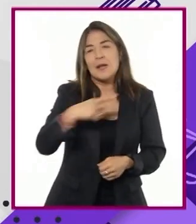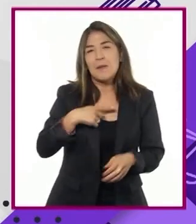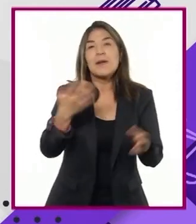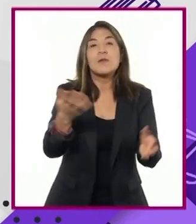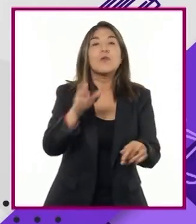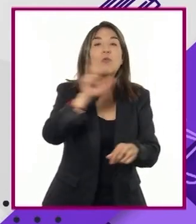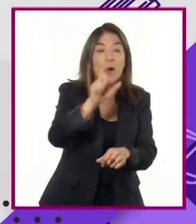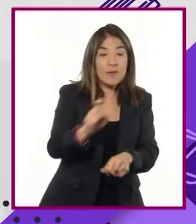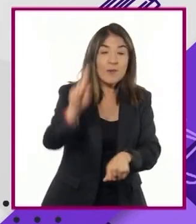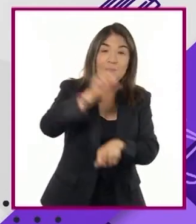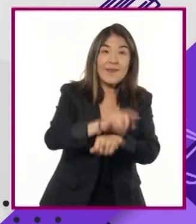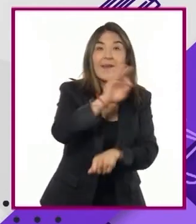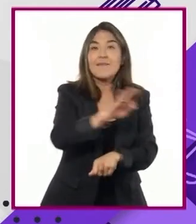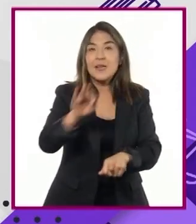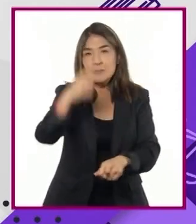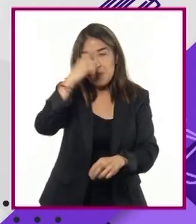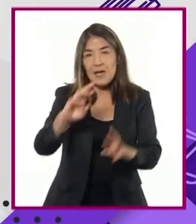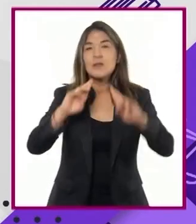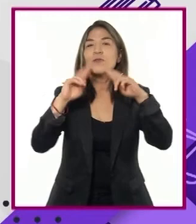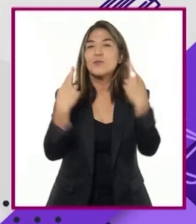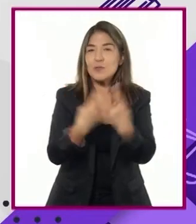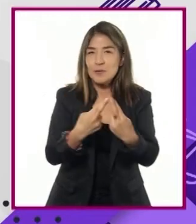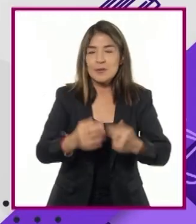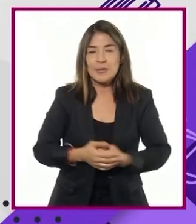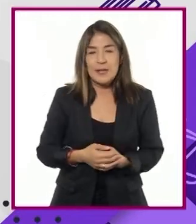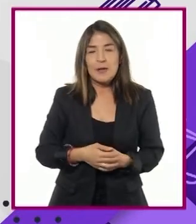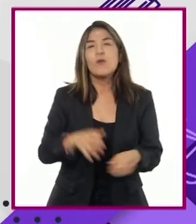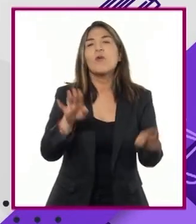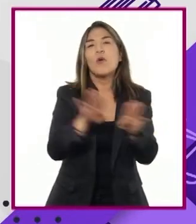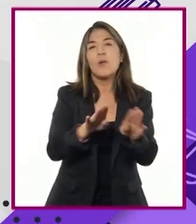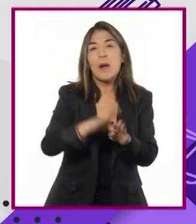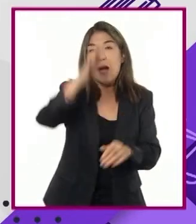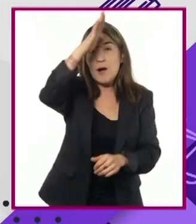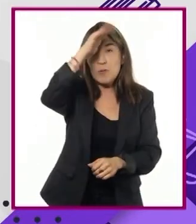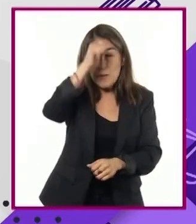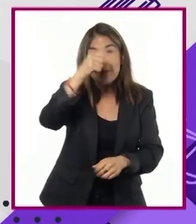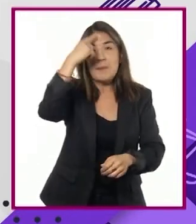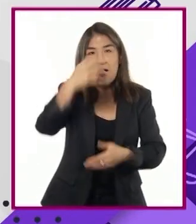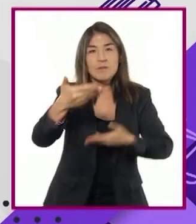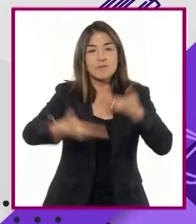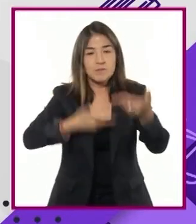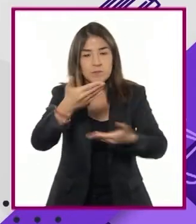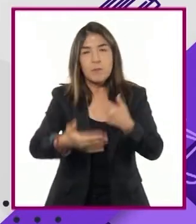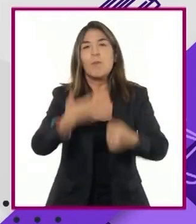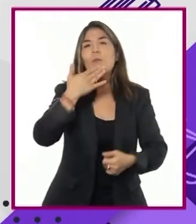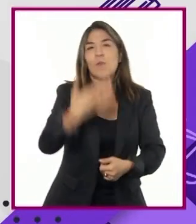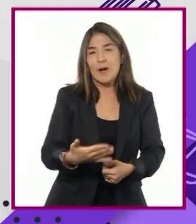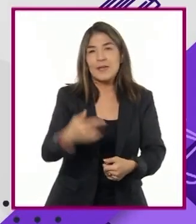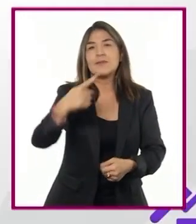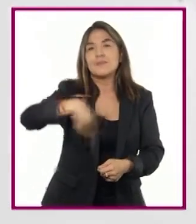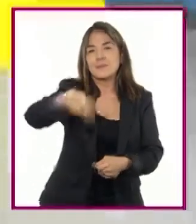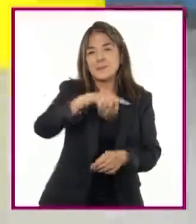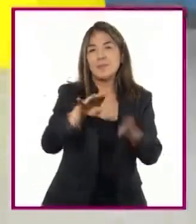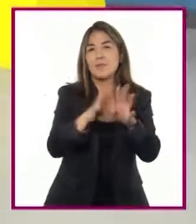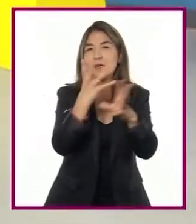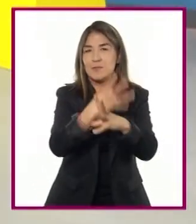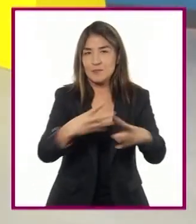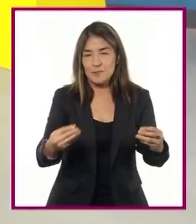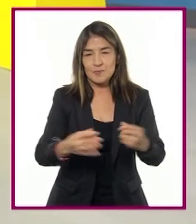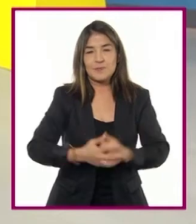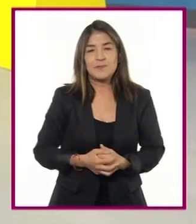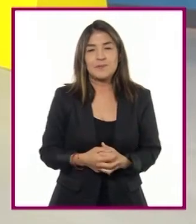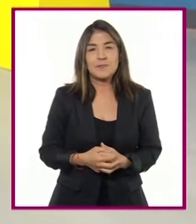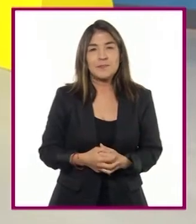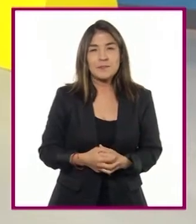reunirse. Establecer las condiciones necesarias para el desarrollo de la mediación. Como